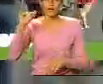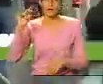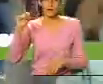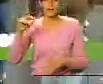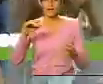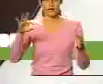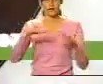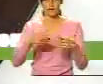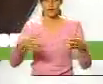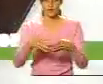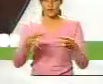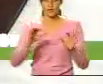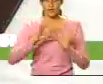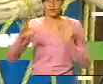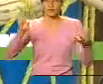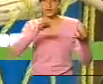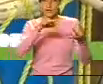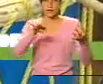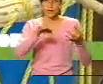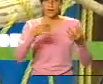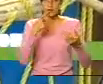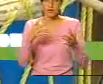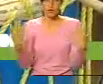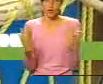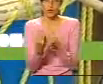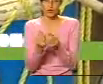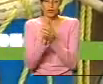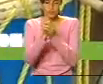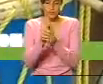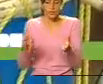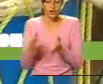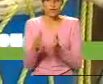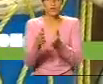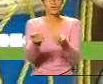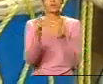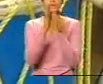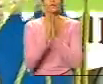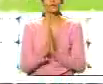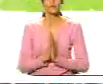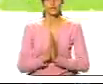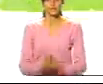donde celebraremos, adoremos y transitemos juntos por el Camino de los Santos.